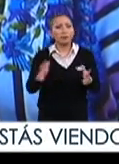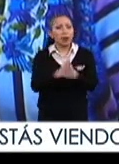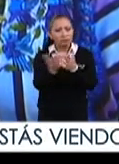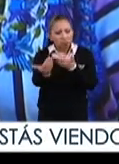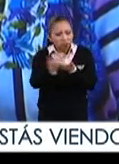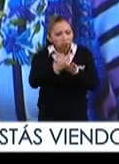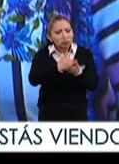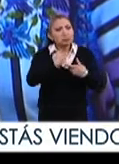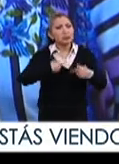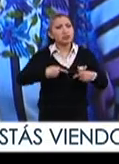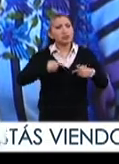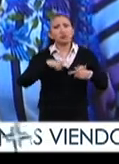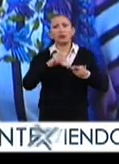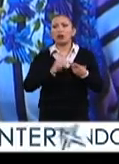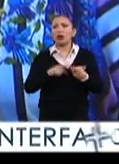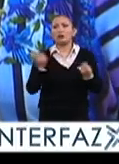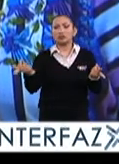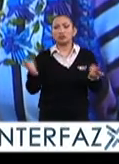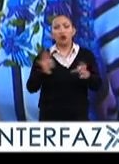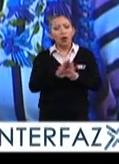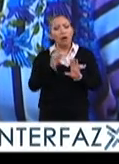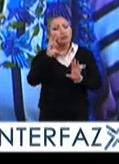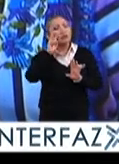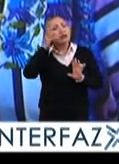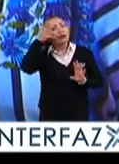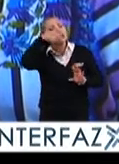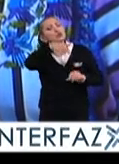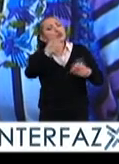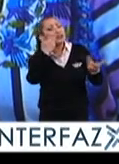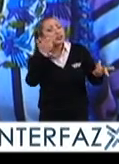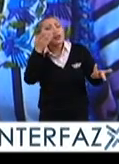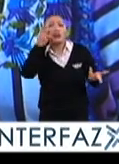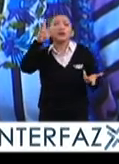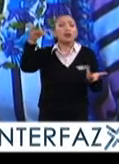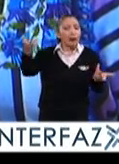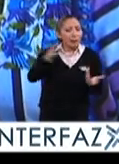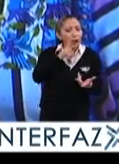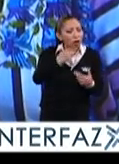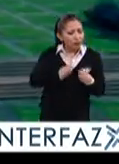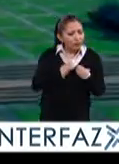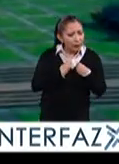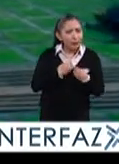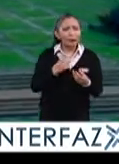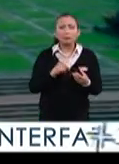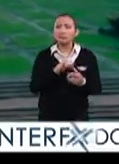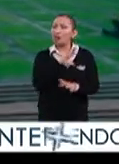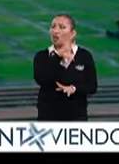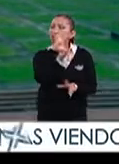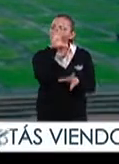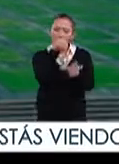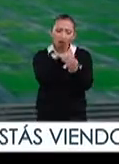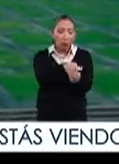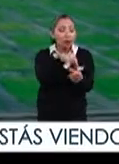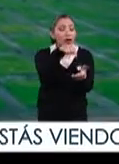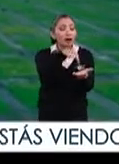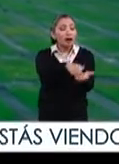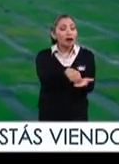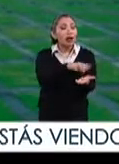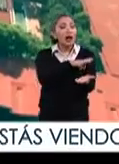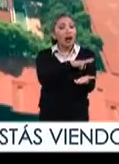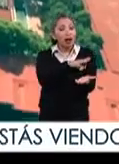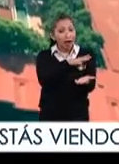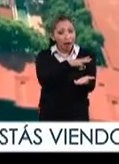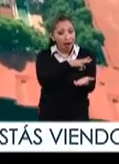participación ciudadana, con expectativas de la gente de que tienen una mejor vida. Todo eso lo tiene